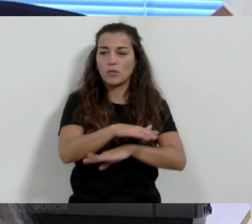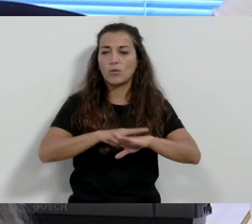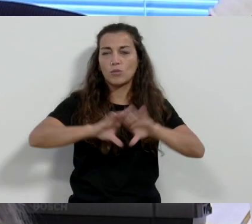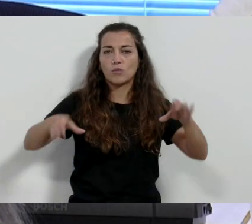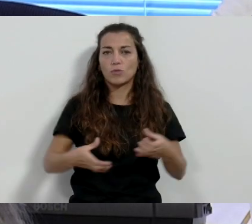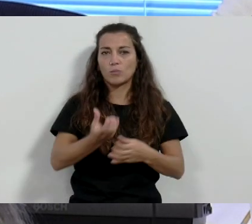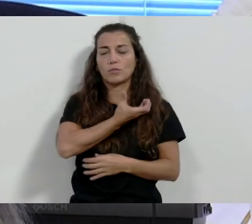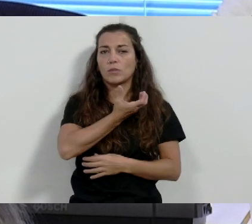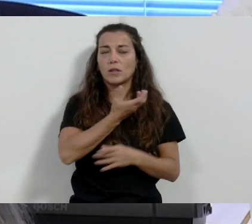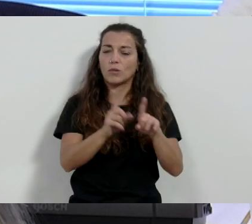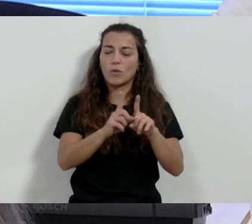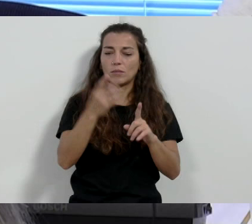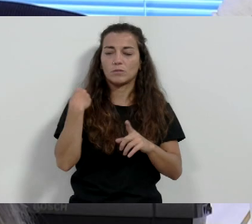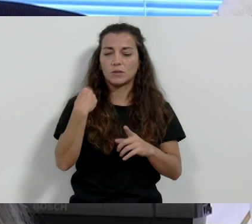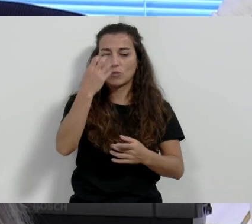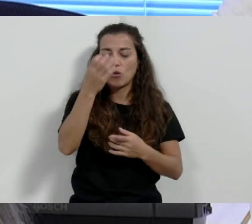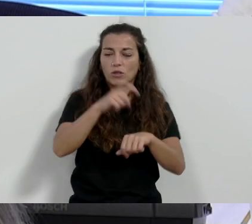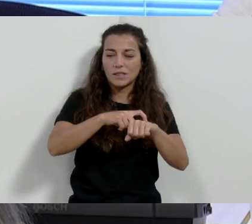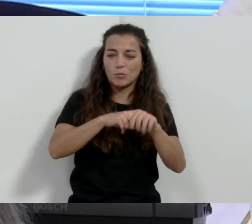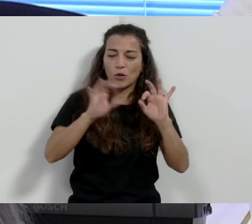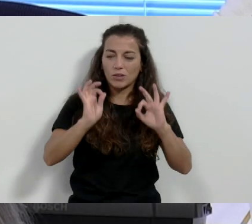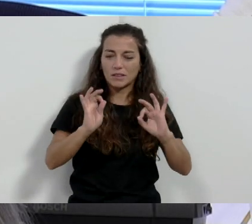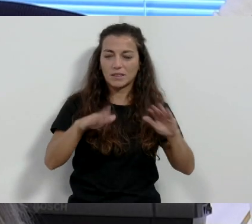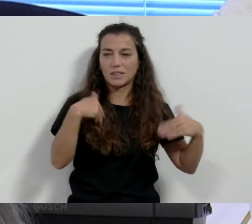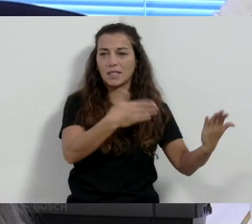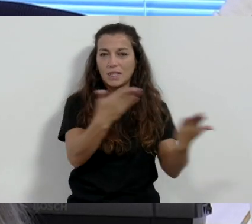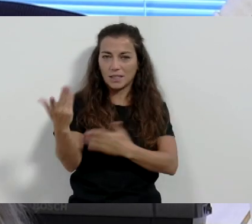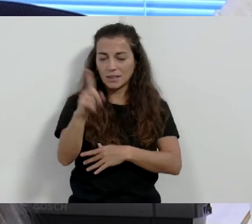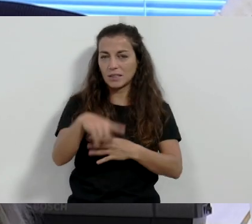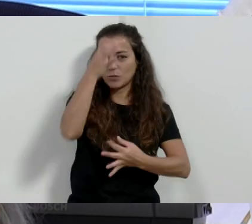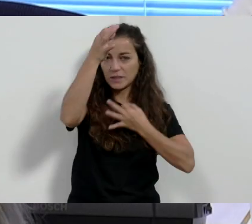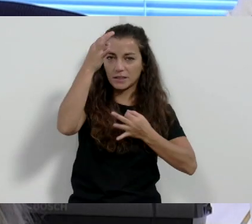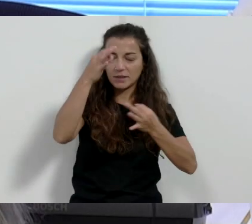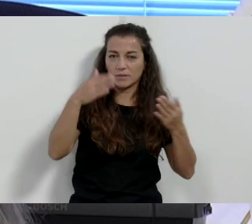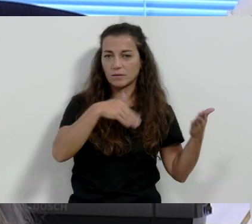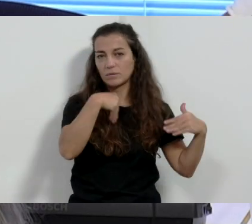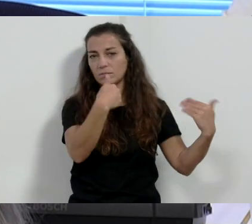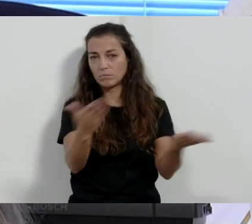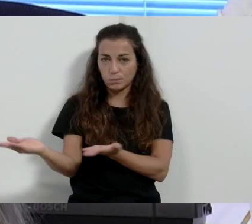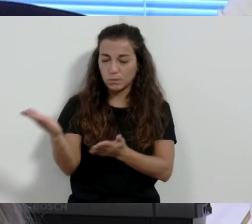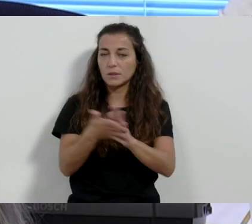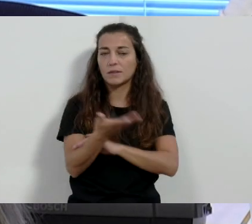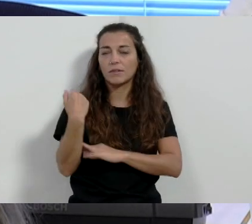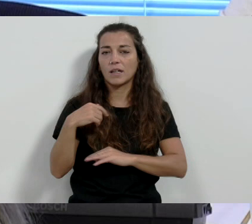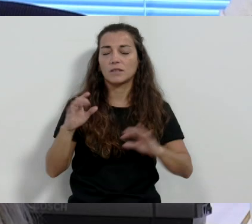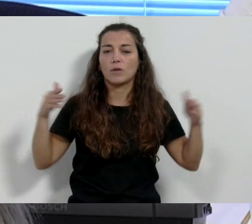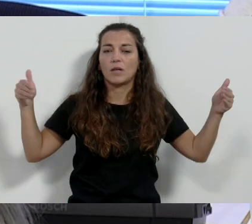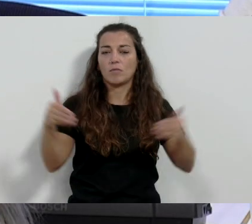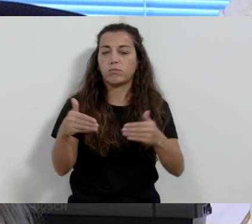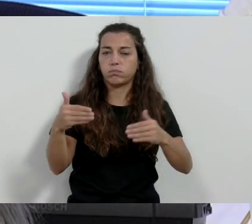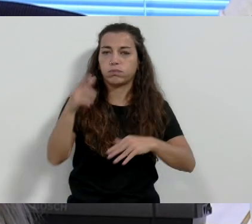que ese tipo de regalos y presentes son regalos a la ciudad y de tal manera la ciudad tiene que ser